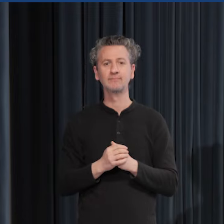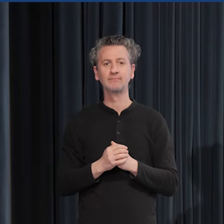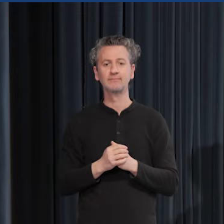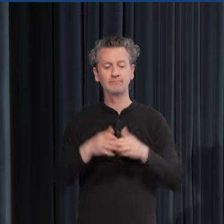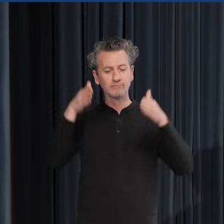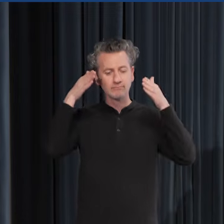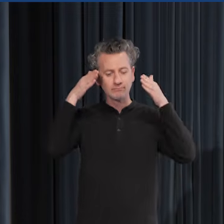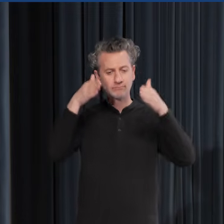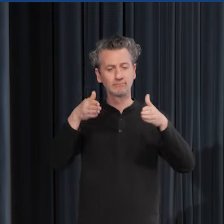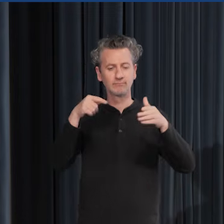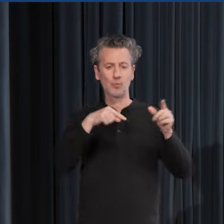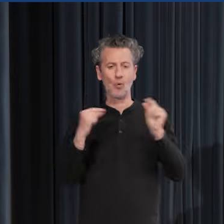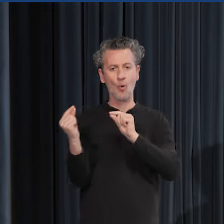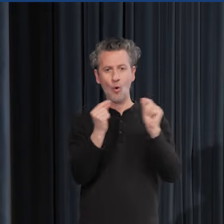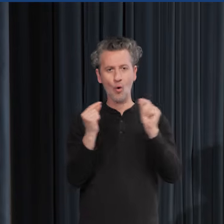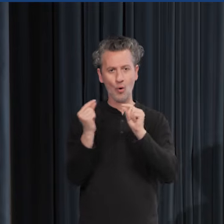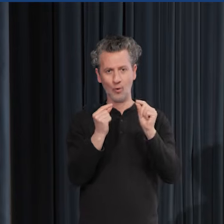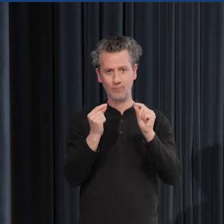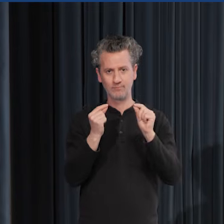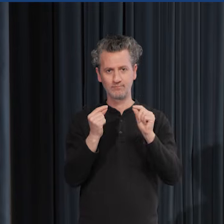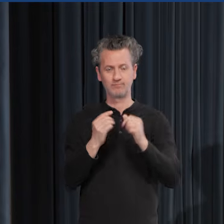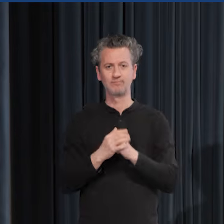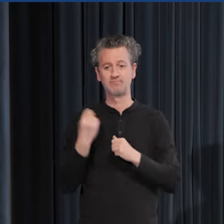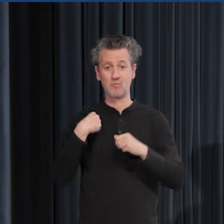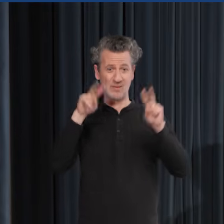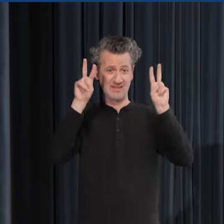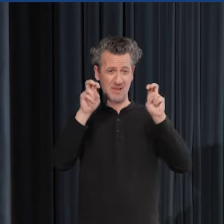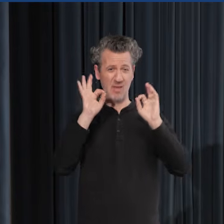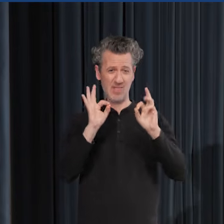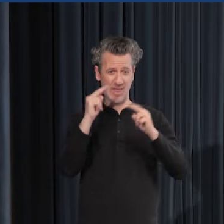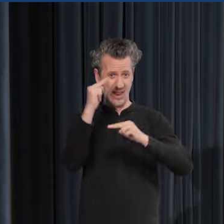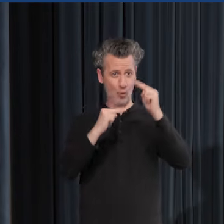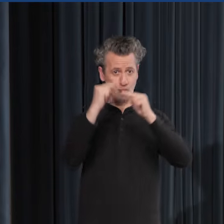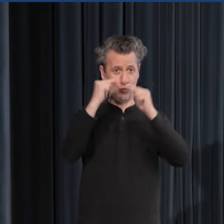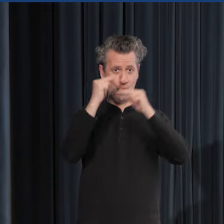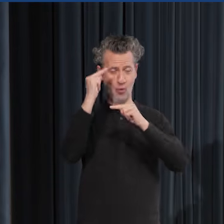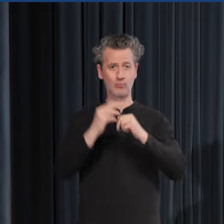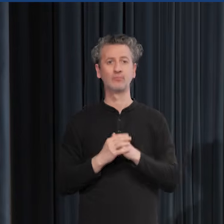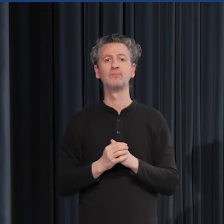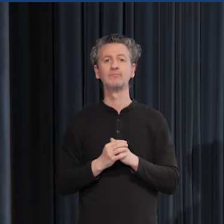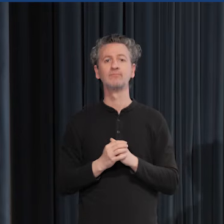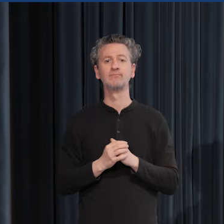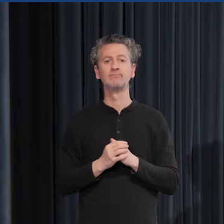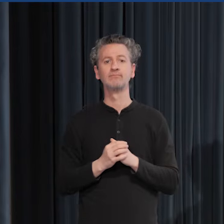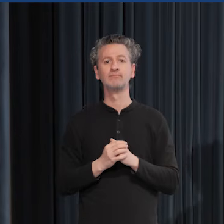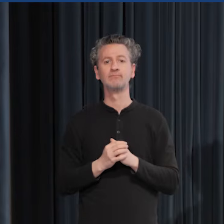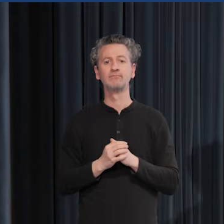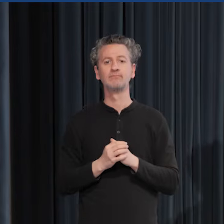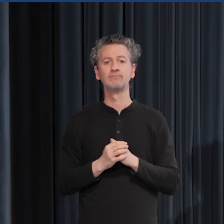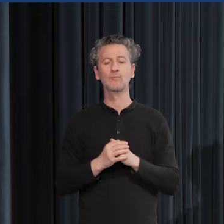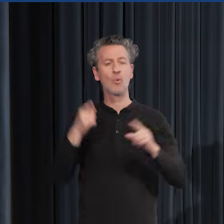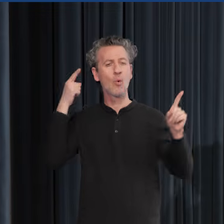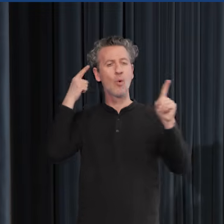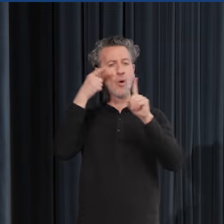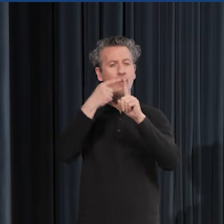través de este coloquio en el tema de la construcción en este sector, para